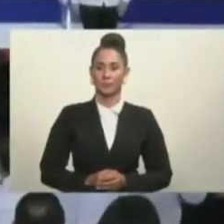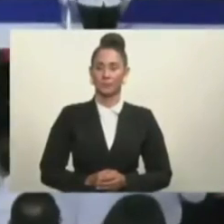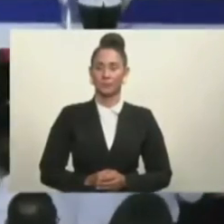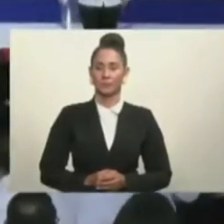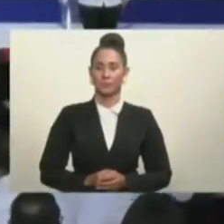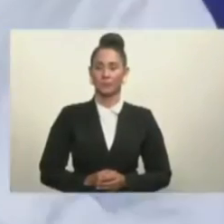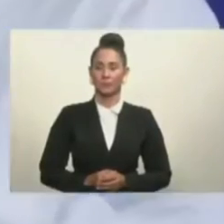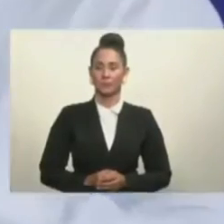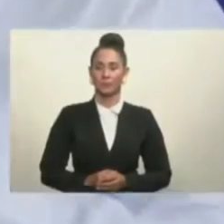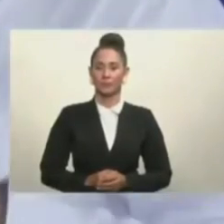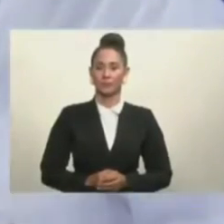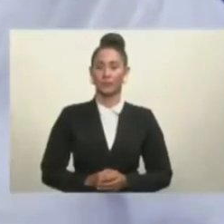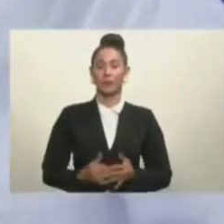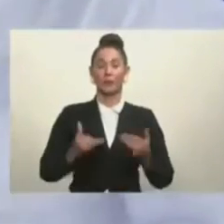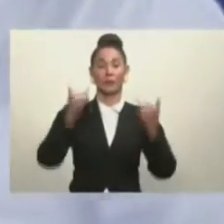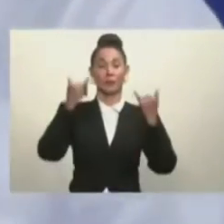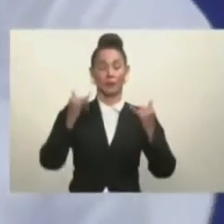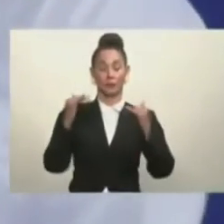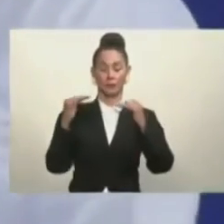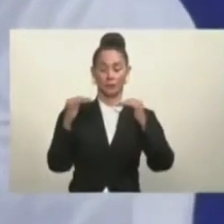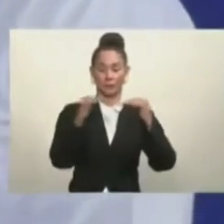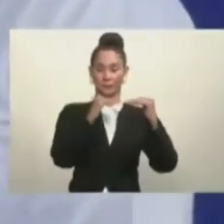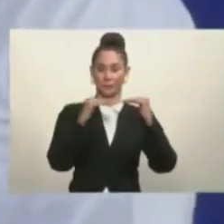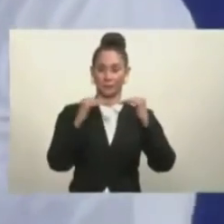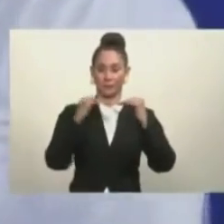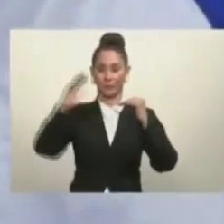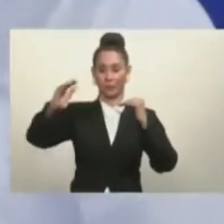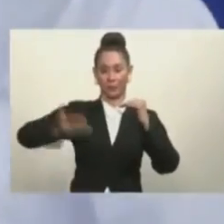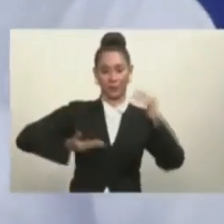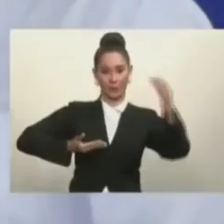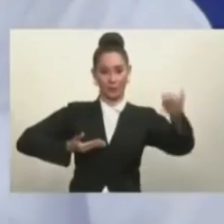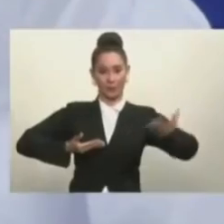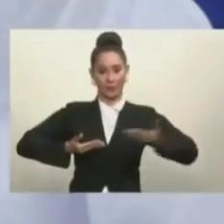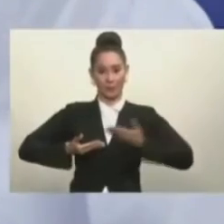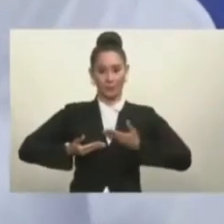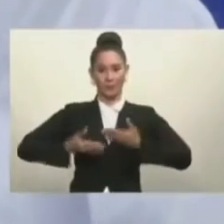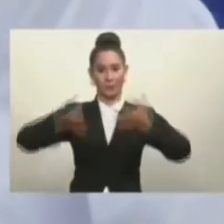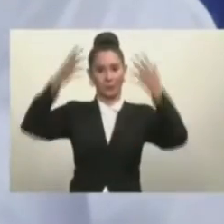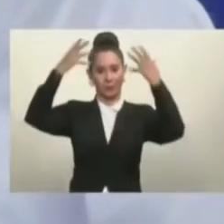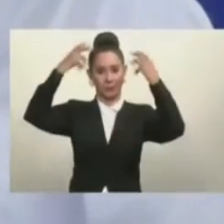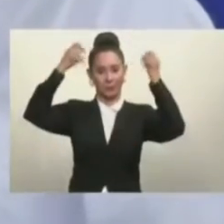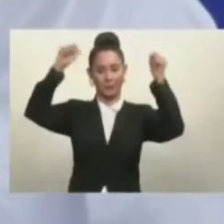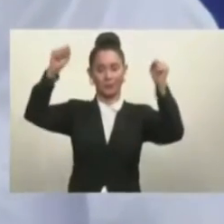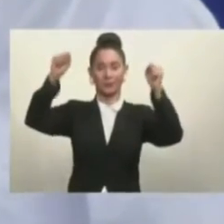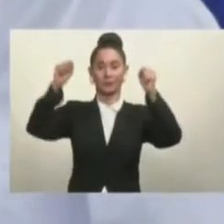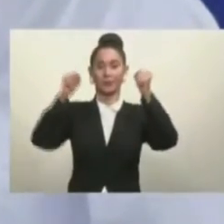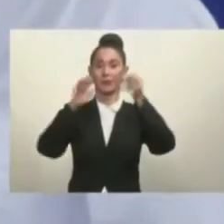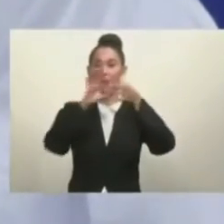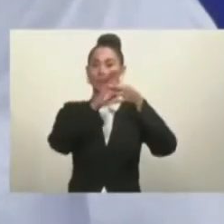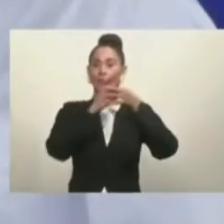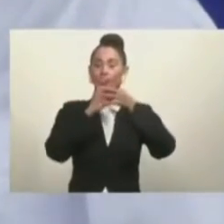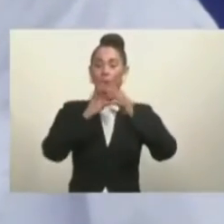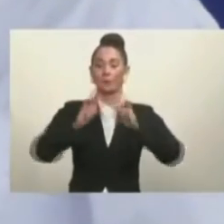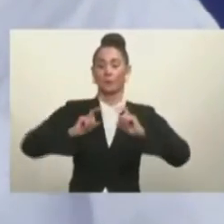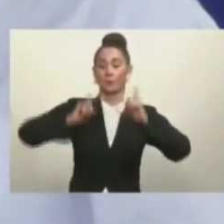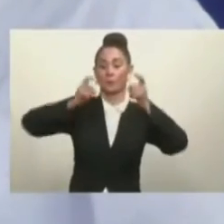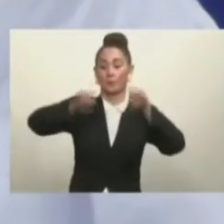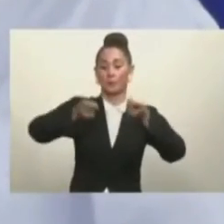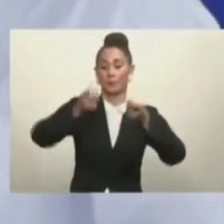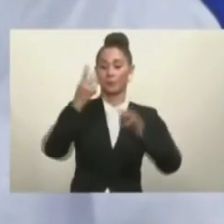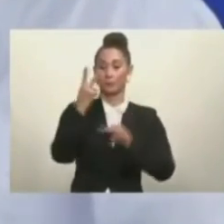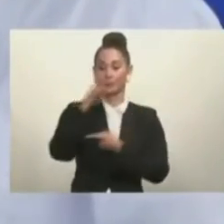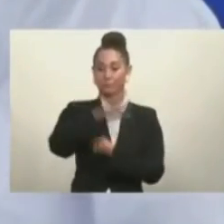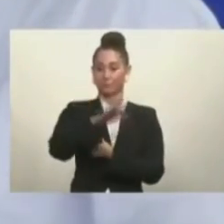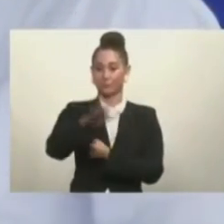silla de esa me hubiese gustado que me regalara una silla plástica de es a una silla que me gustaría ver